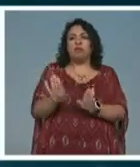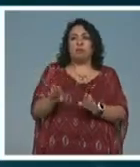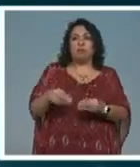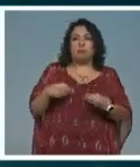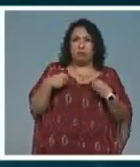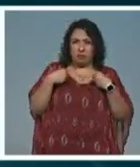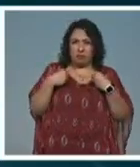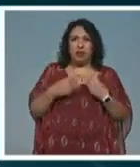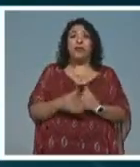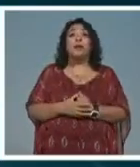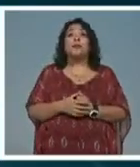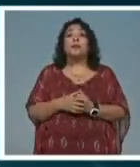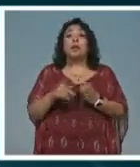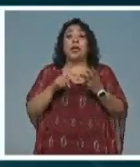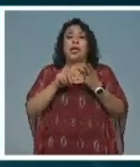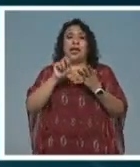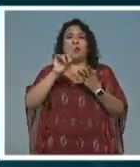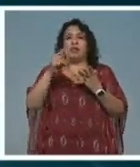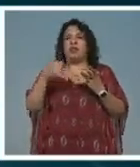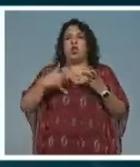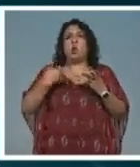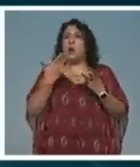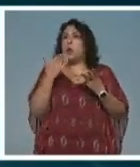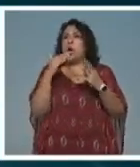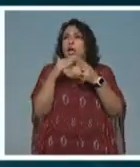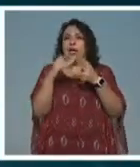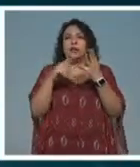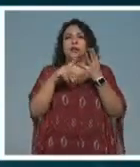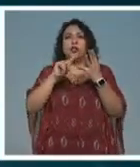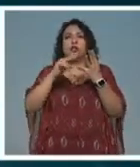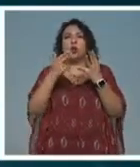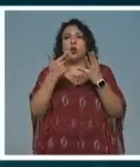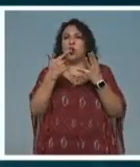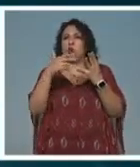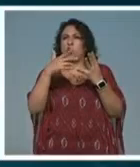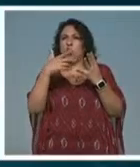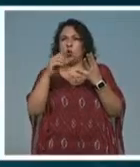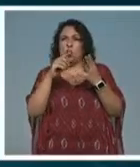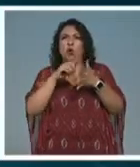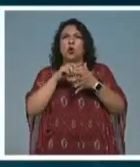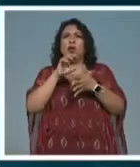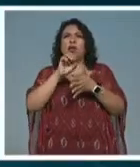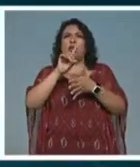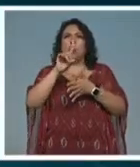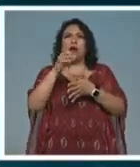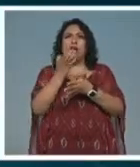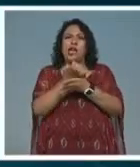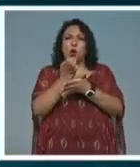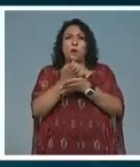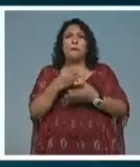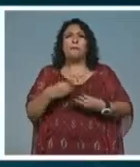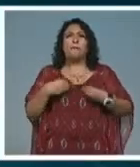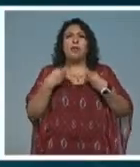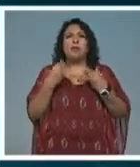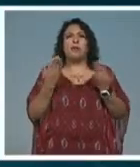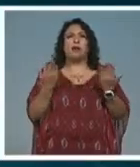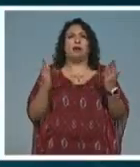vida. Andy es un adolescente sin hogar. Troy es gogo. Edward es economista, pero vive en el closet. Y